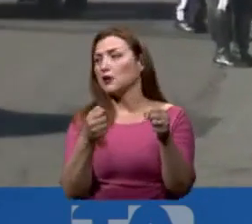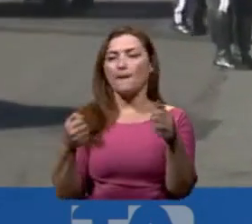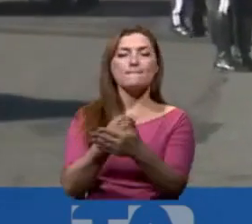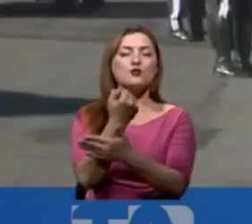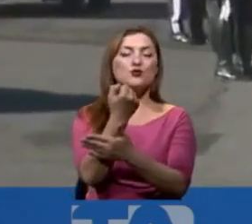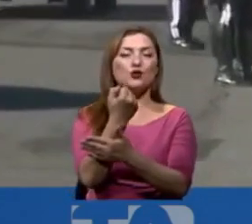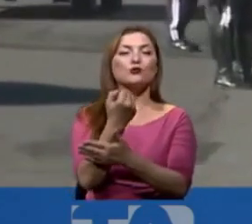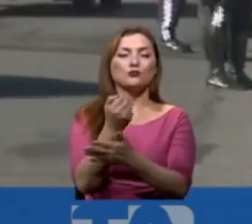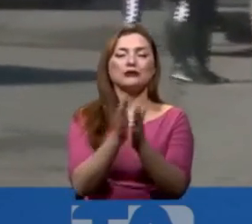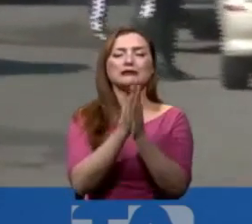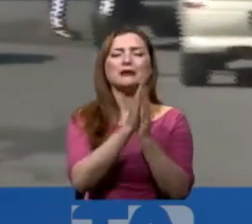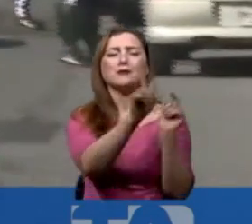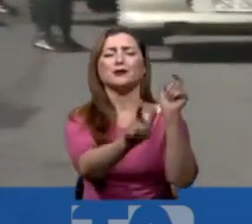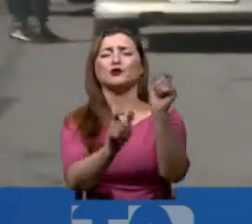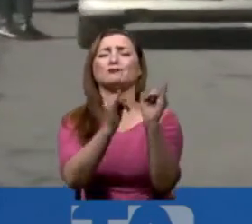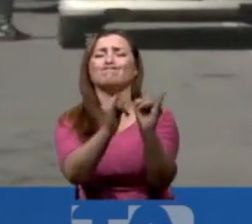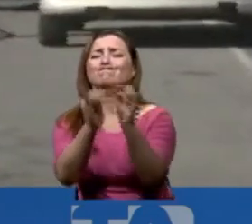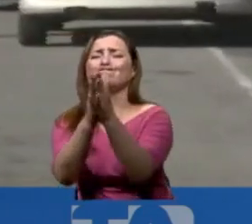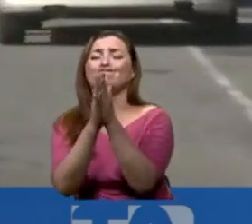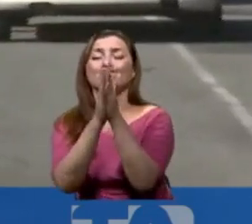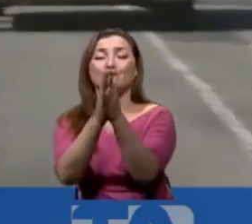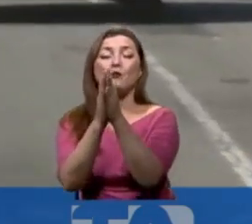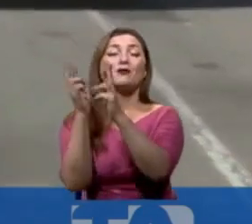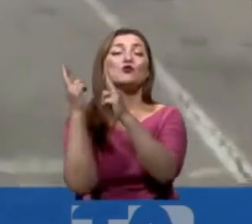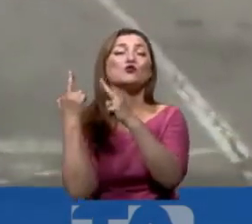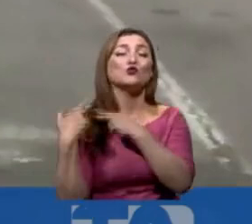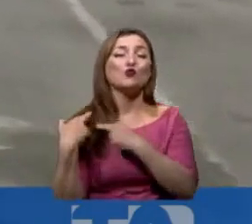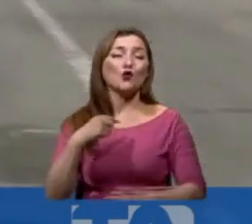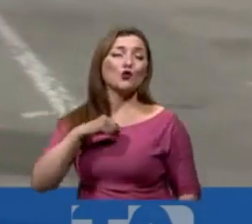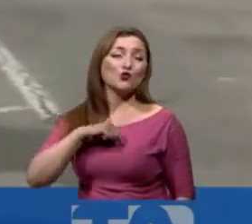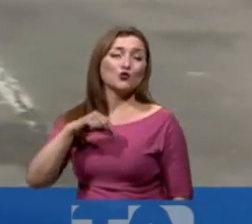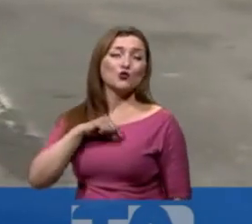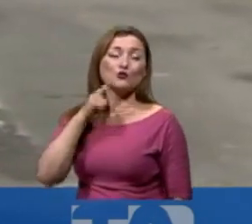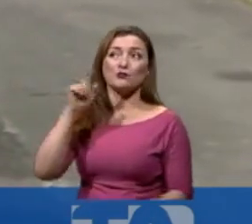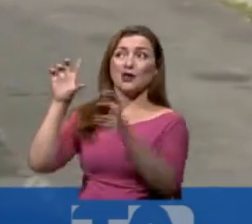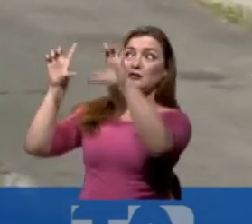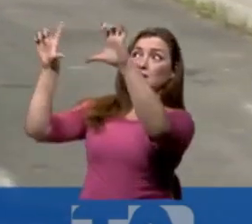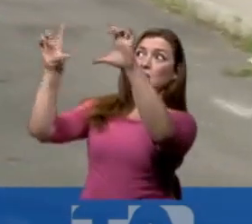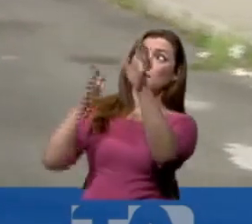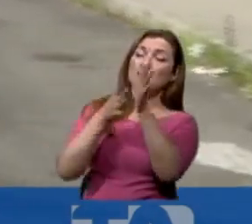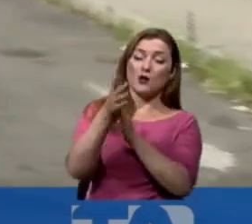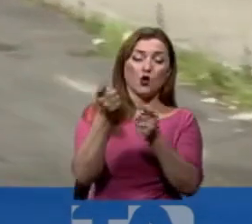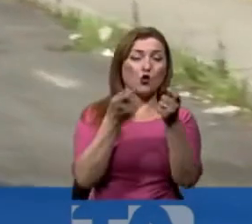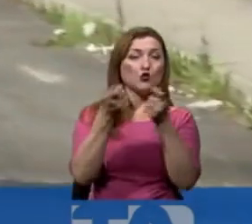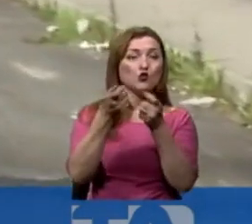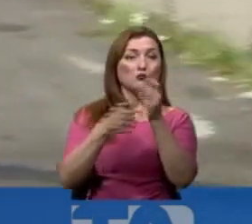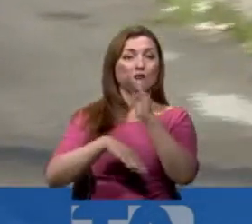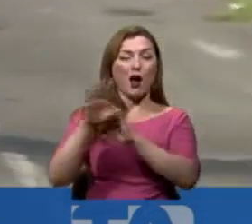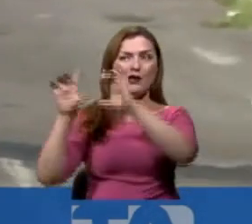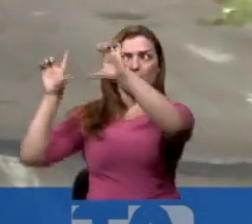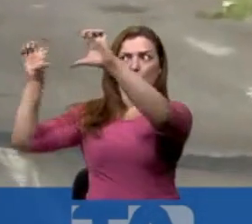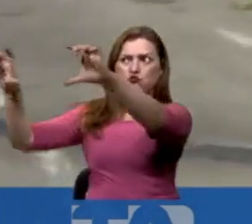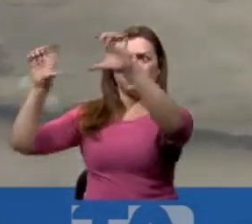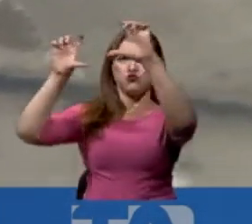llamamos a la corresponsabilidad también de los ciudadanos. Si bien tenemos radares localizados a lo largo de la Simón Bolívar, vamos a aumentar la presencia de